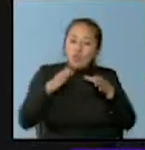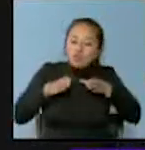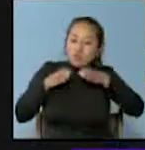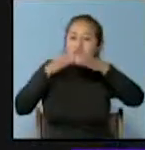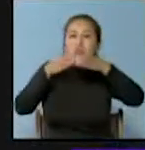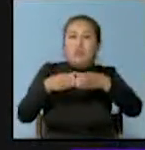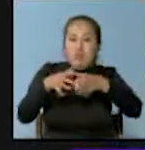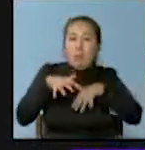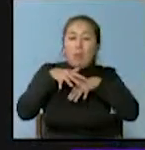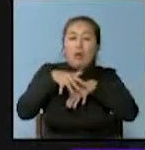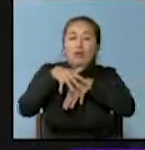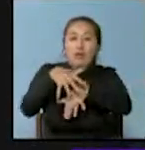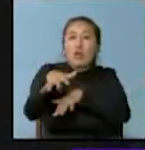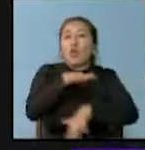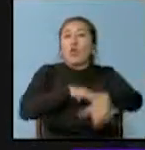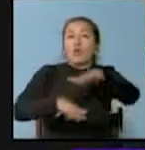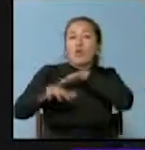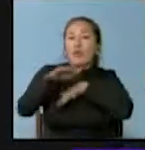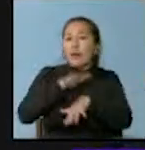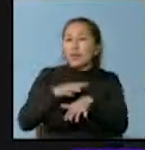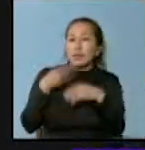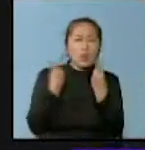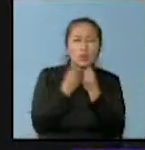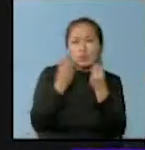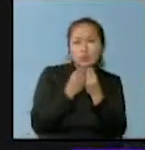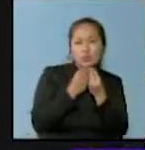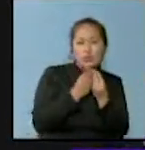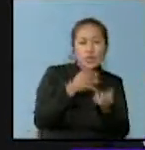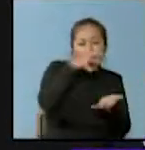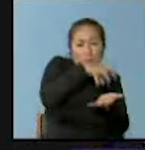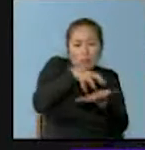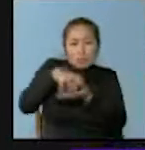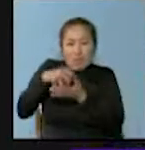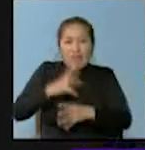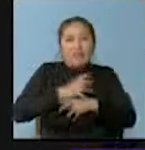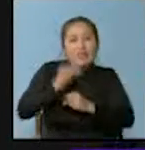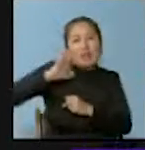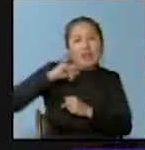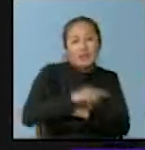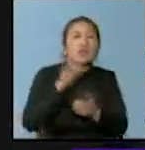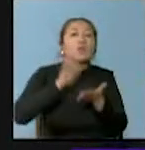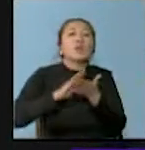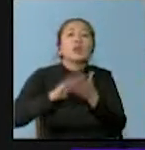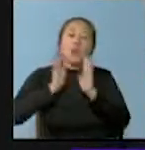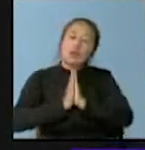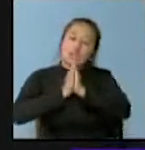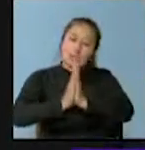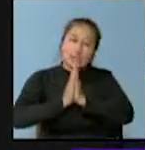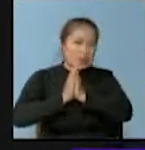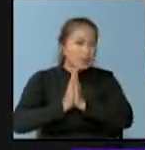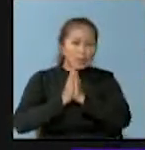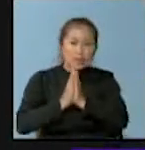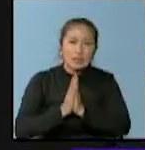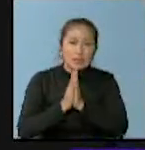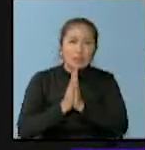esa manifestación que están organizando varias instituciones pro vida. Y sobre todo hay que rezar mucho,